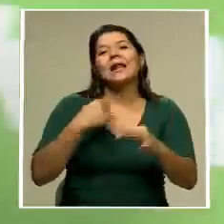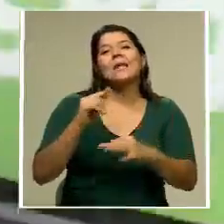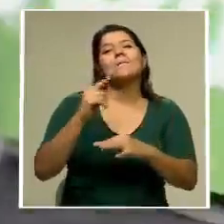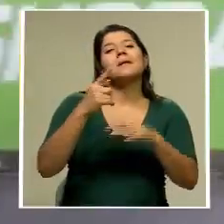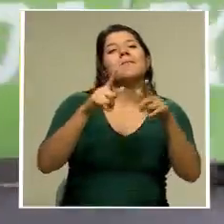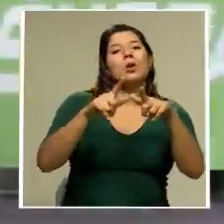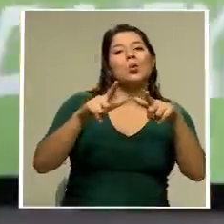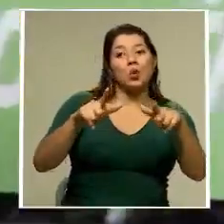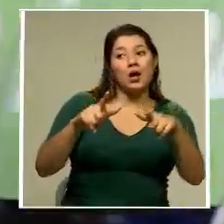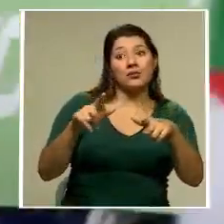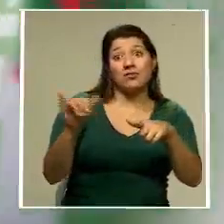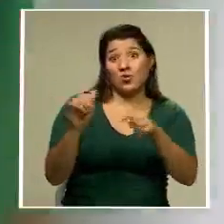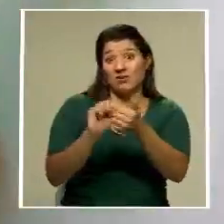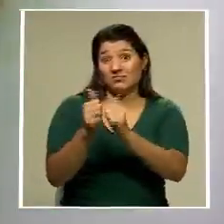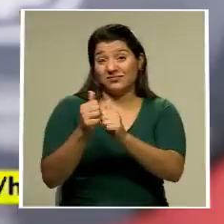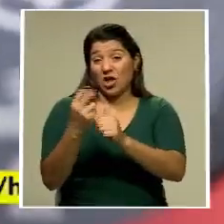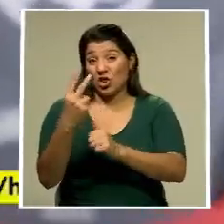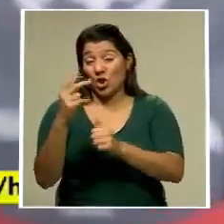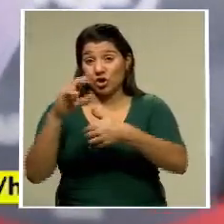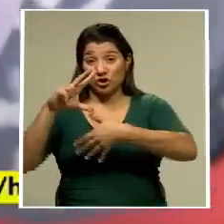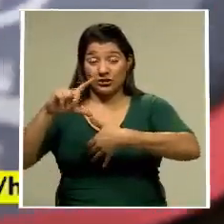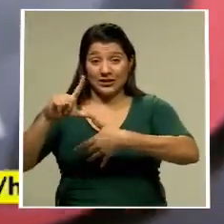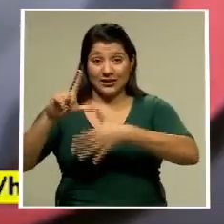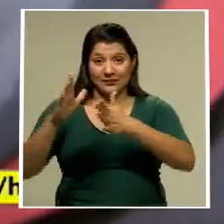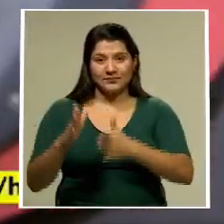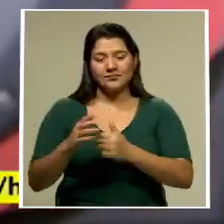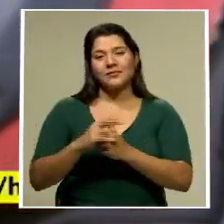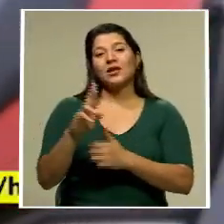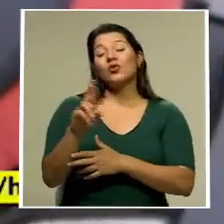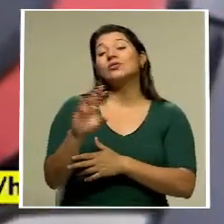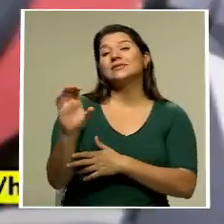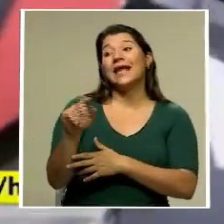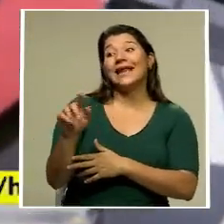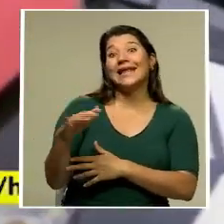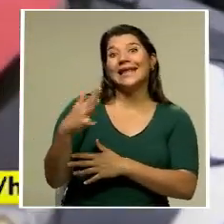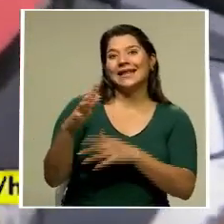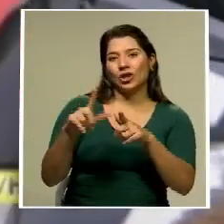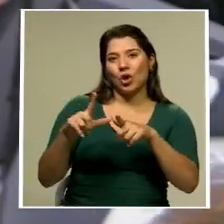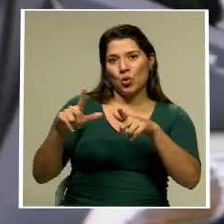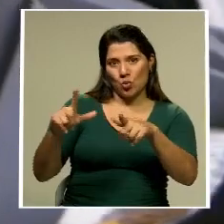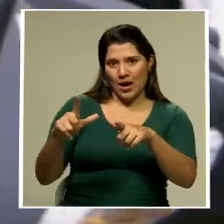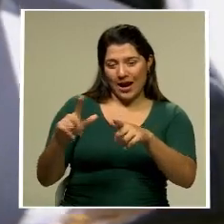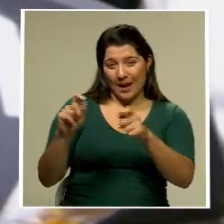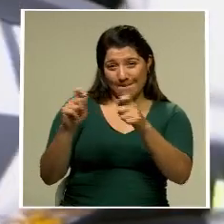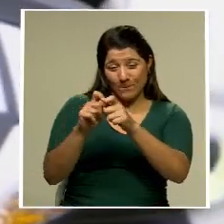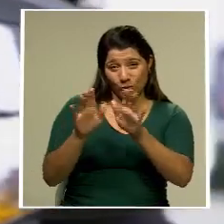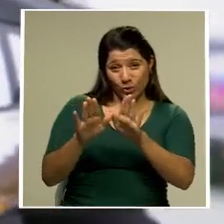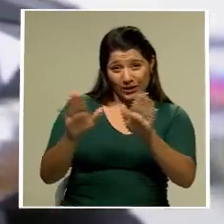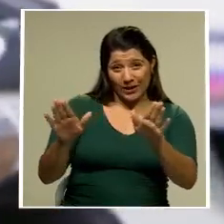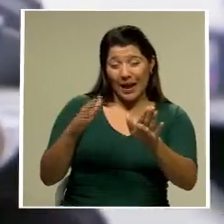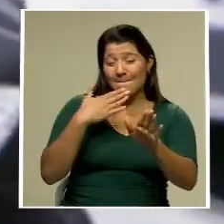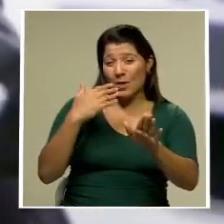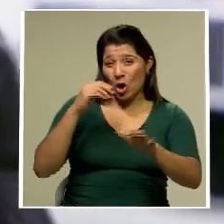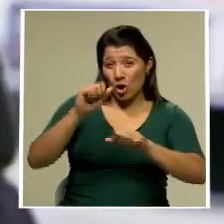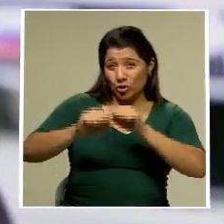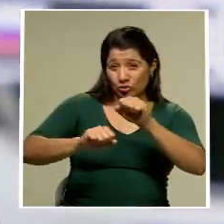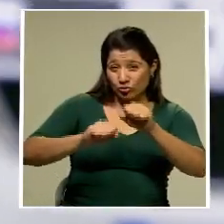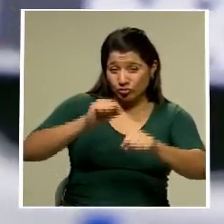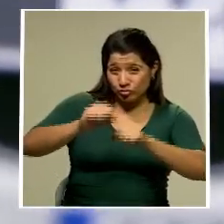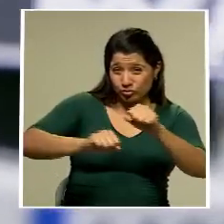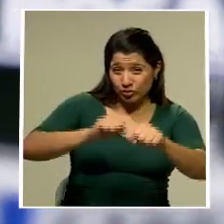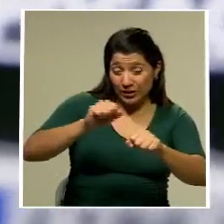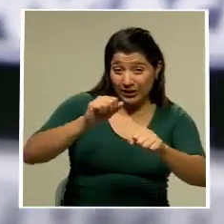2 latinoamericanos. Richard Carapaz, quinto en la clasificación general y uno de los mejores escaladores del mundo, tendrá este miércoles